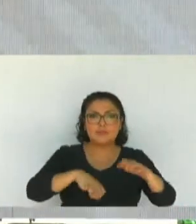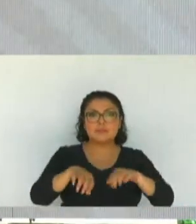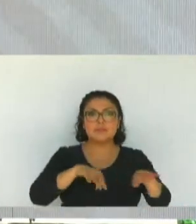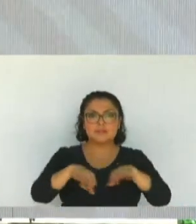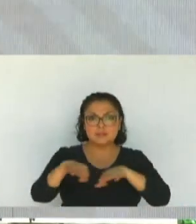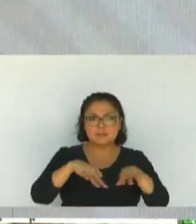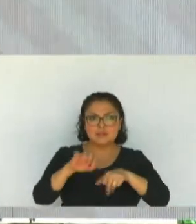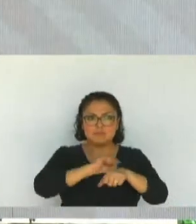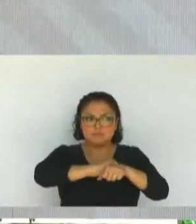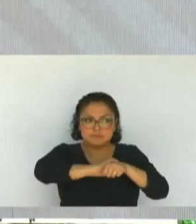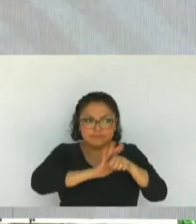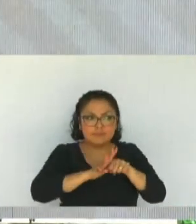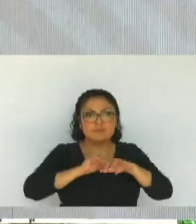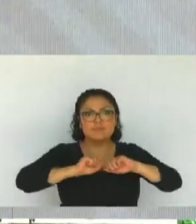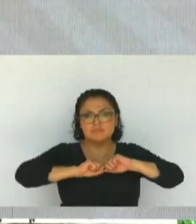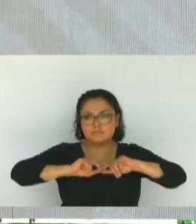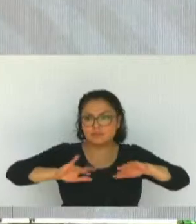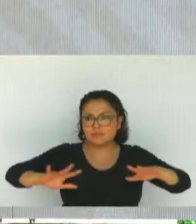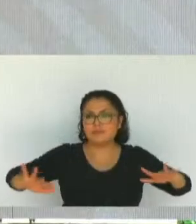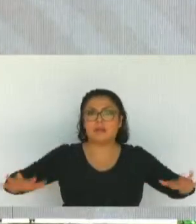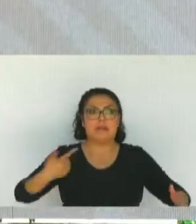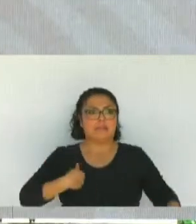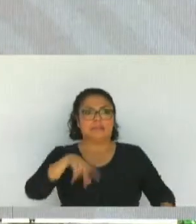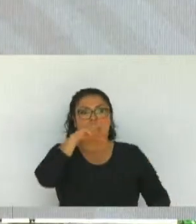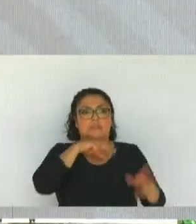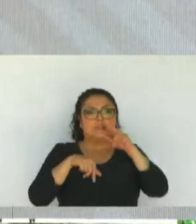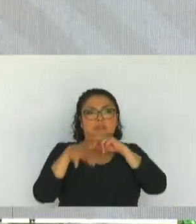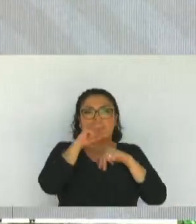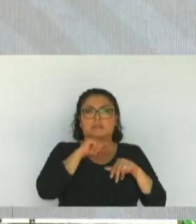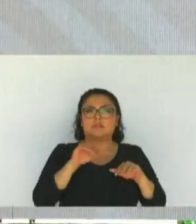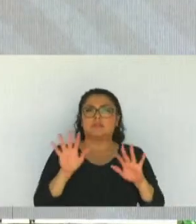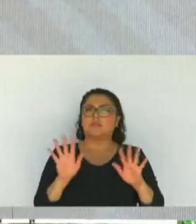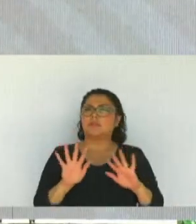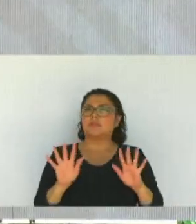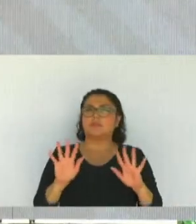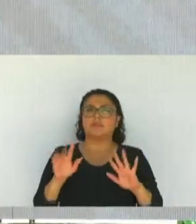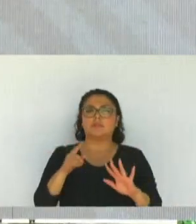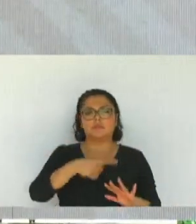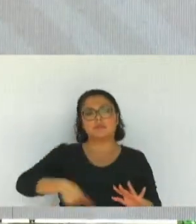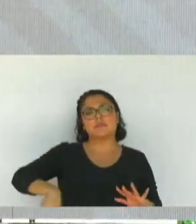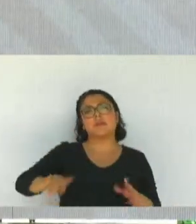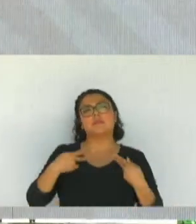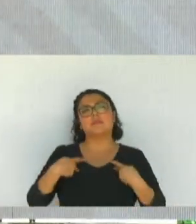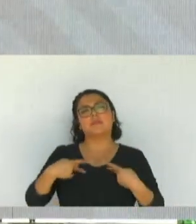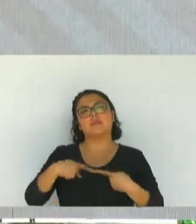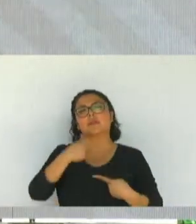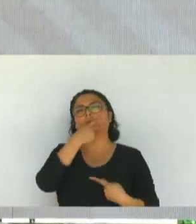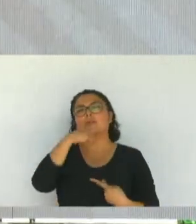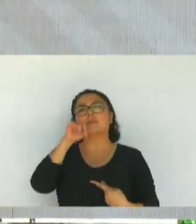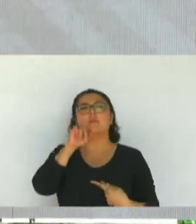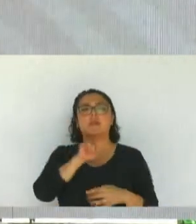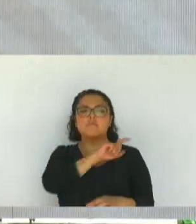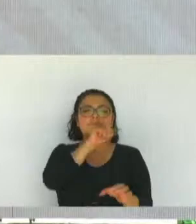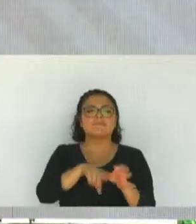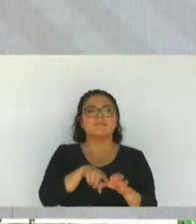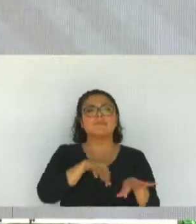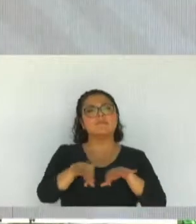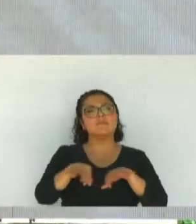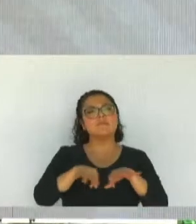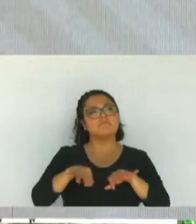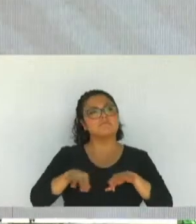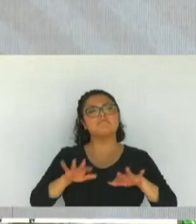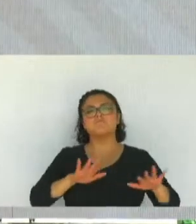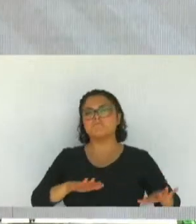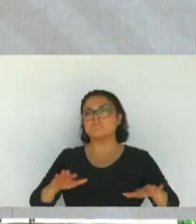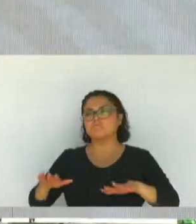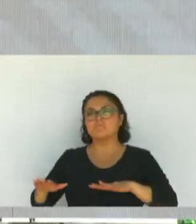situaciones que nos preocuparan entre los trabajadores que regresaron a laborar. Sabíamos que en